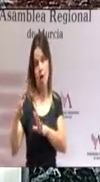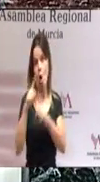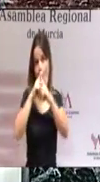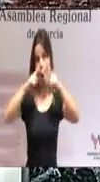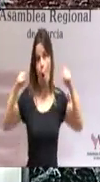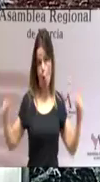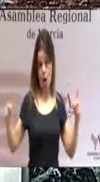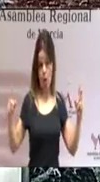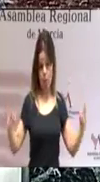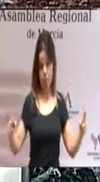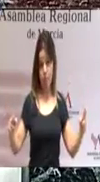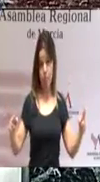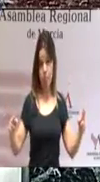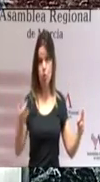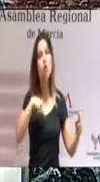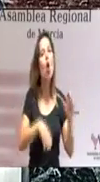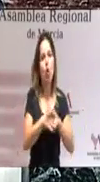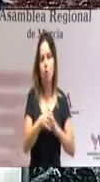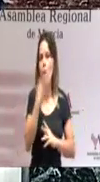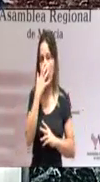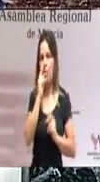año. Nosotros vamos a seguir dando la cara.